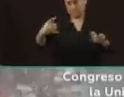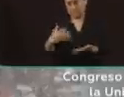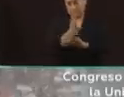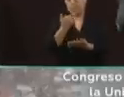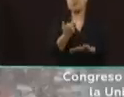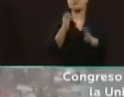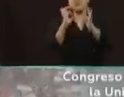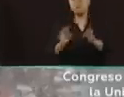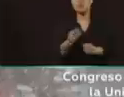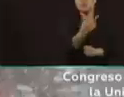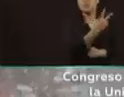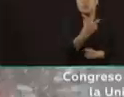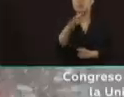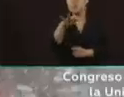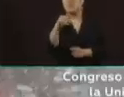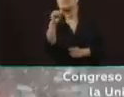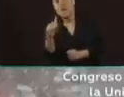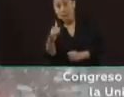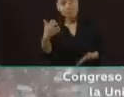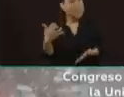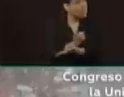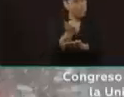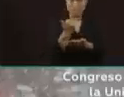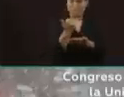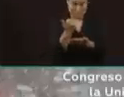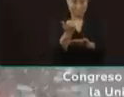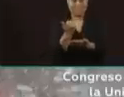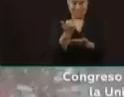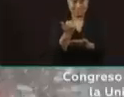ganamos 256.